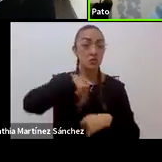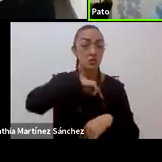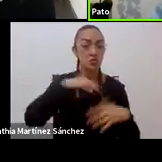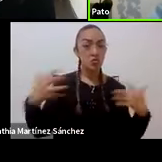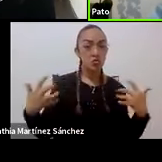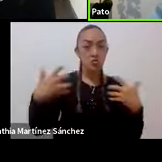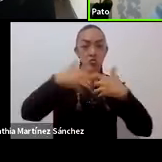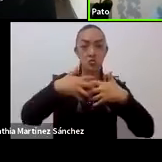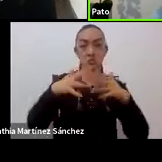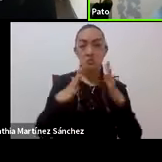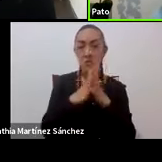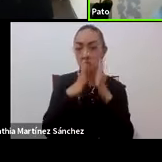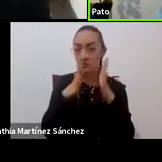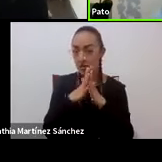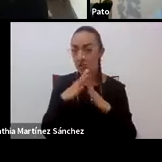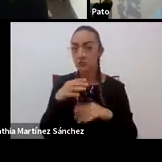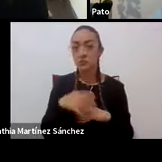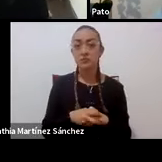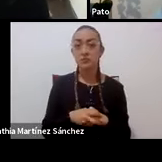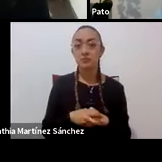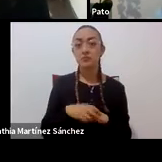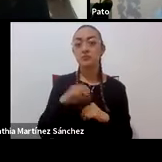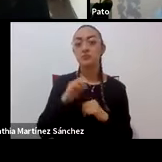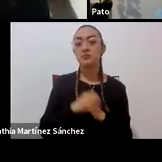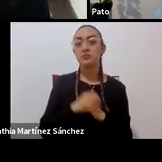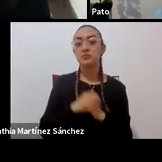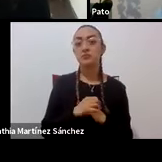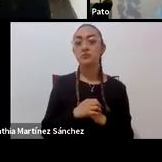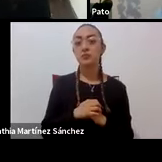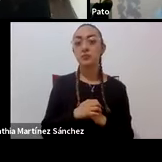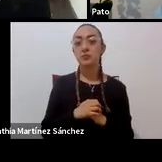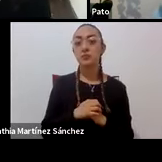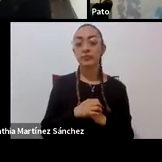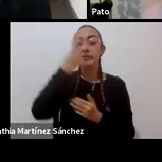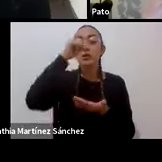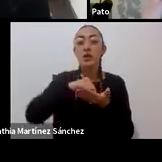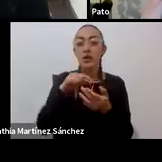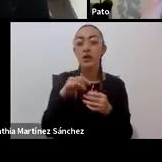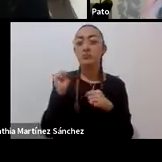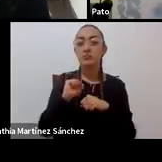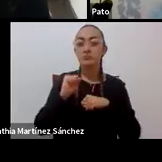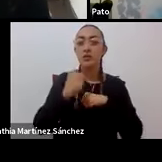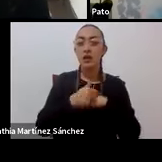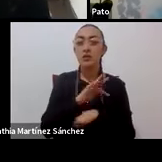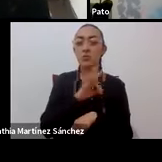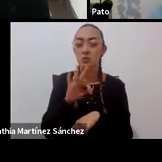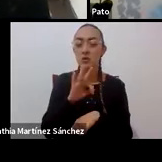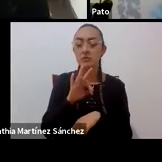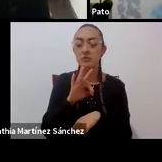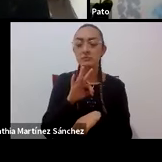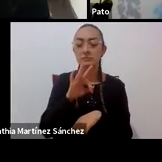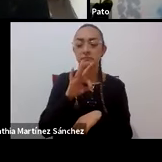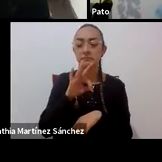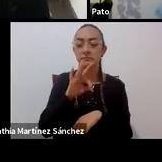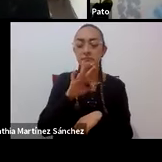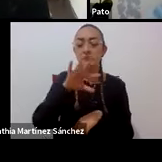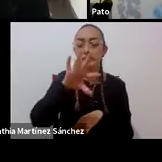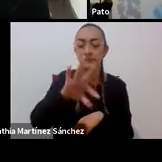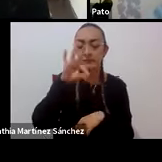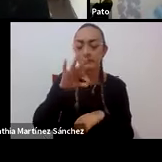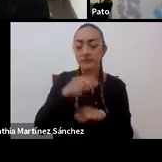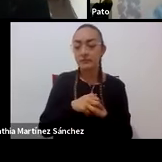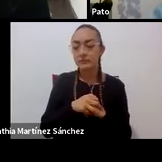participantes. Creo que algo que se puede rescatar mucho, y con esto voy a brincar a una pregunta que